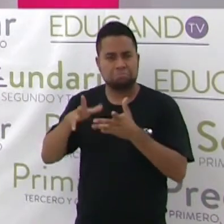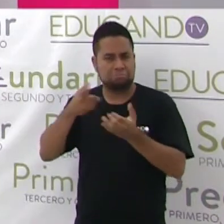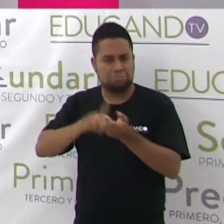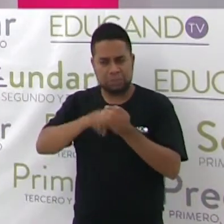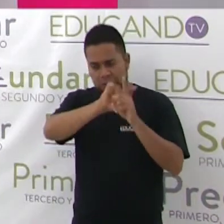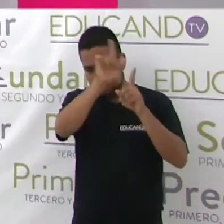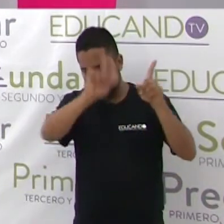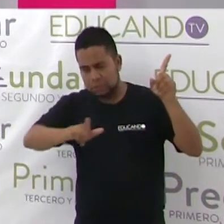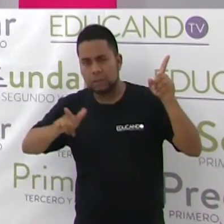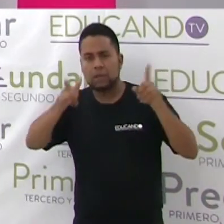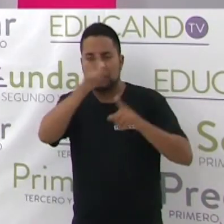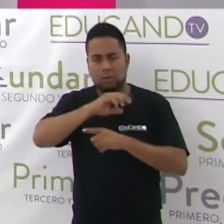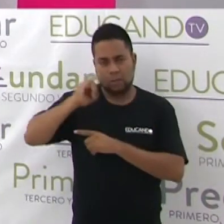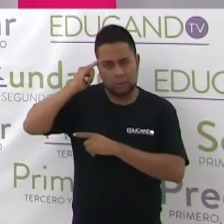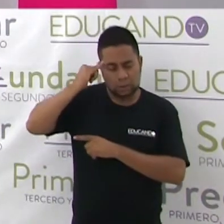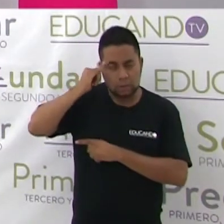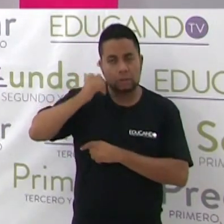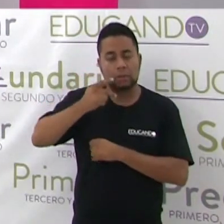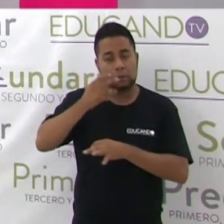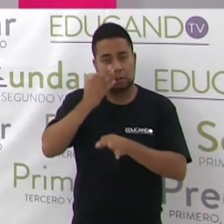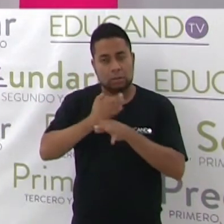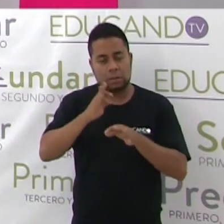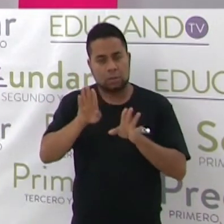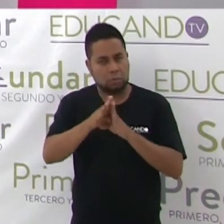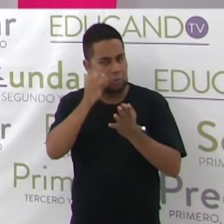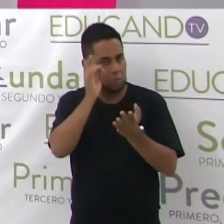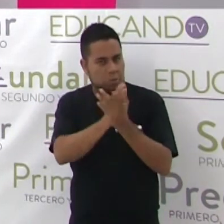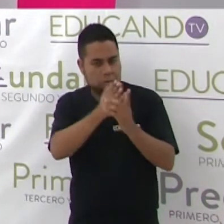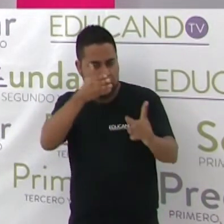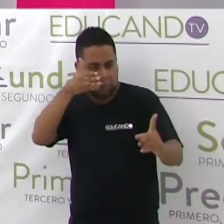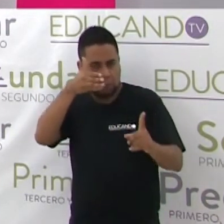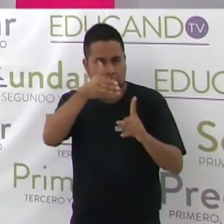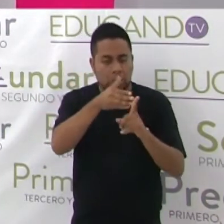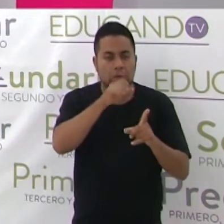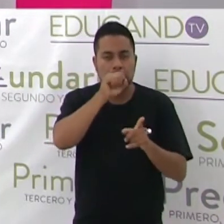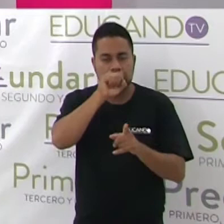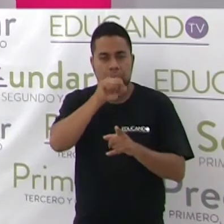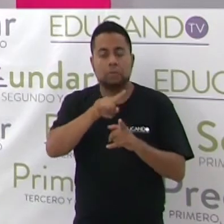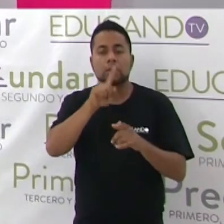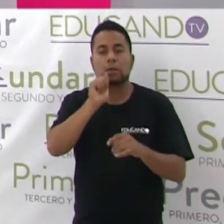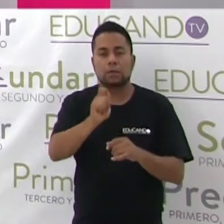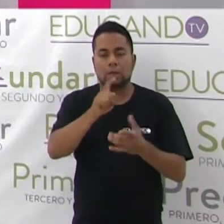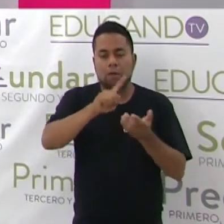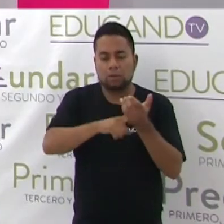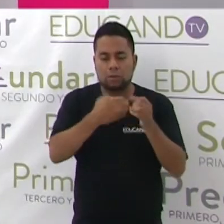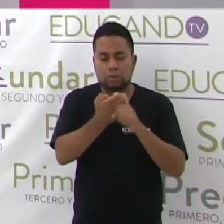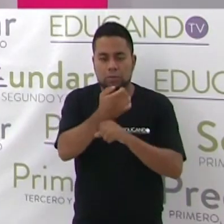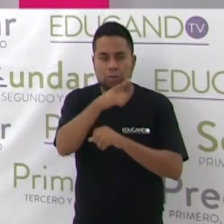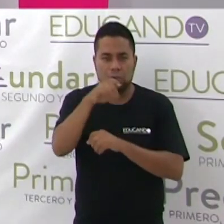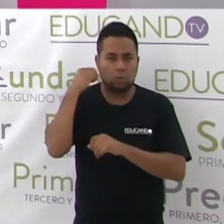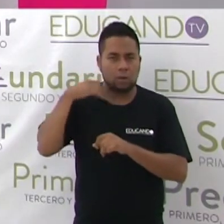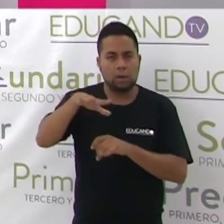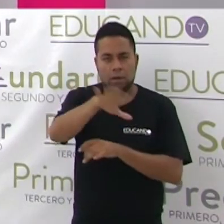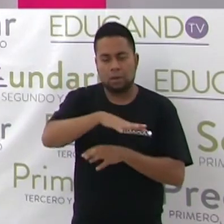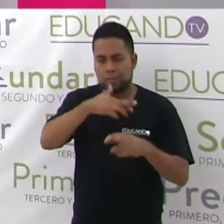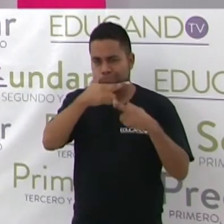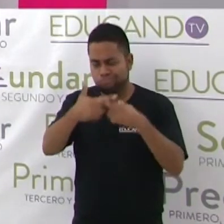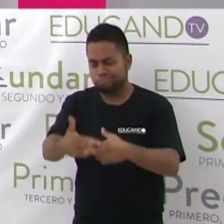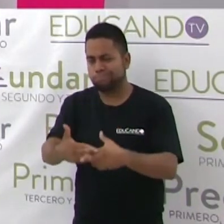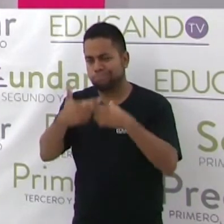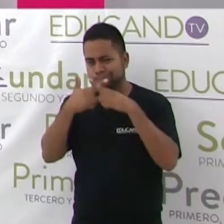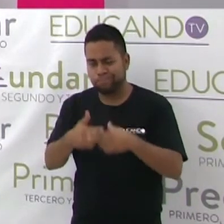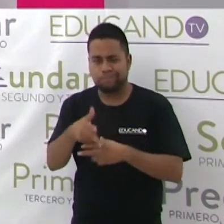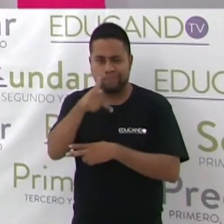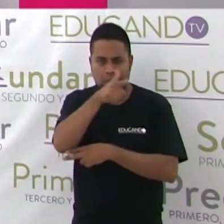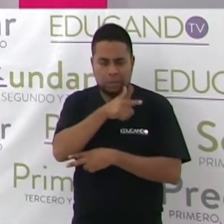todo el país. Claro que ahorita nos estamos enfocando en que también somos un estado multilingüístico, ¿sí? Porque tenemos diferentes